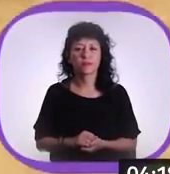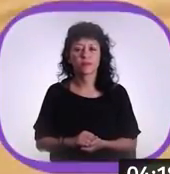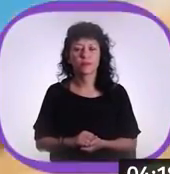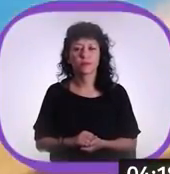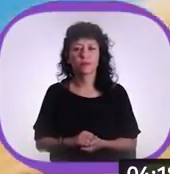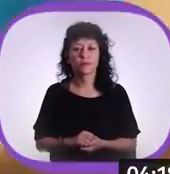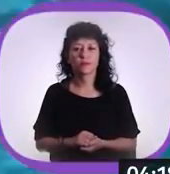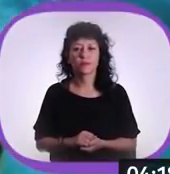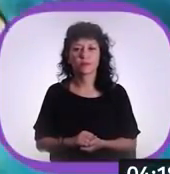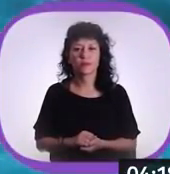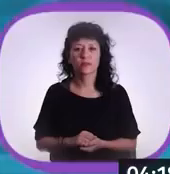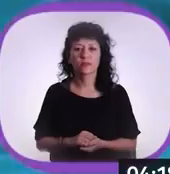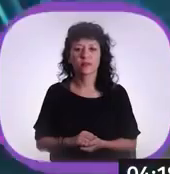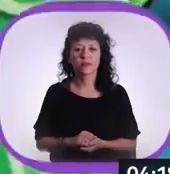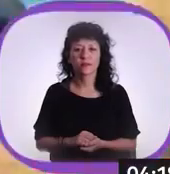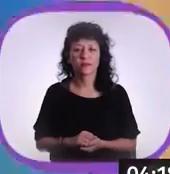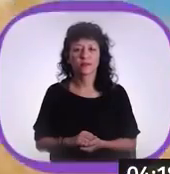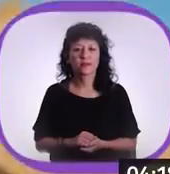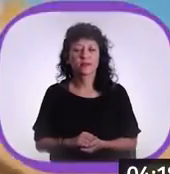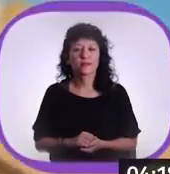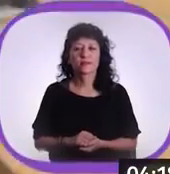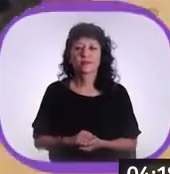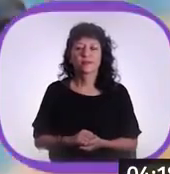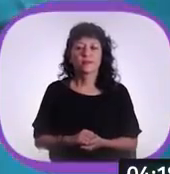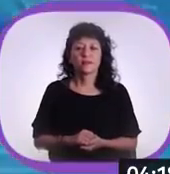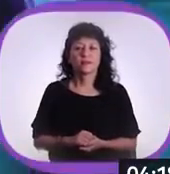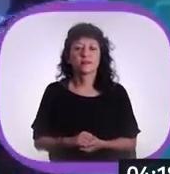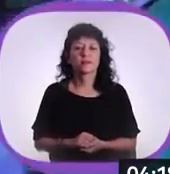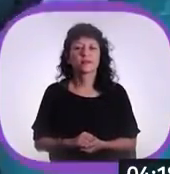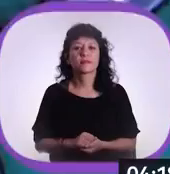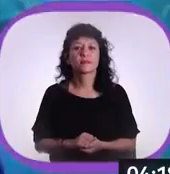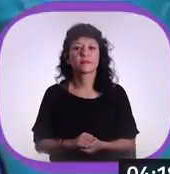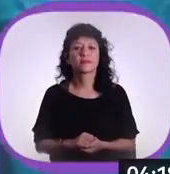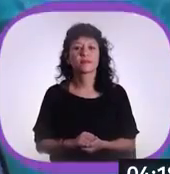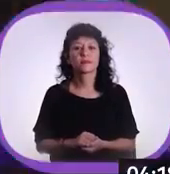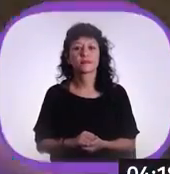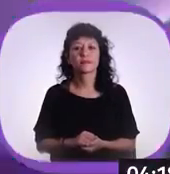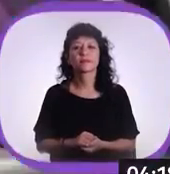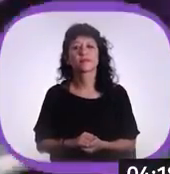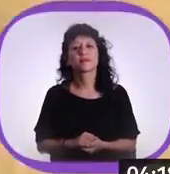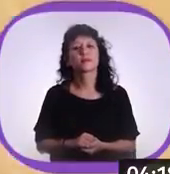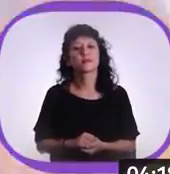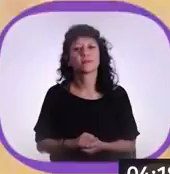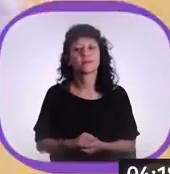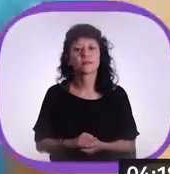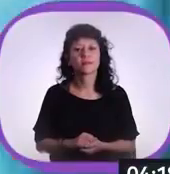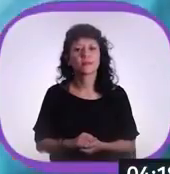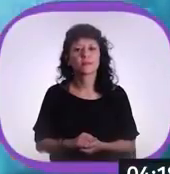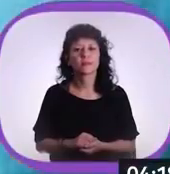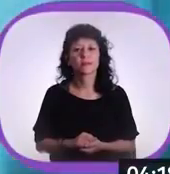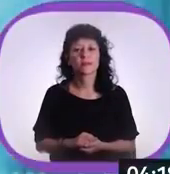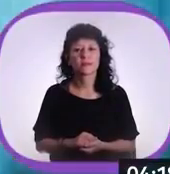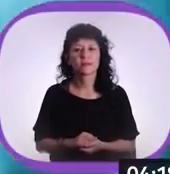together to survive. Fight, fight, fight! In the battle zone, gotta drive to